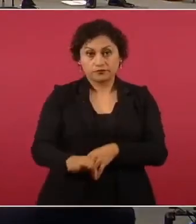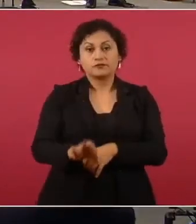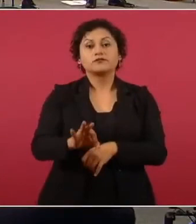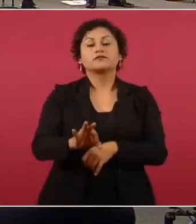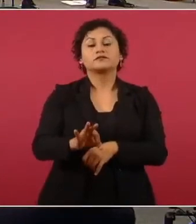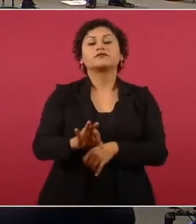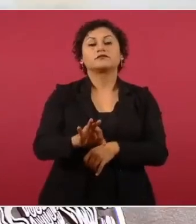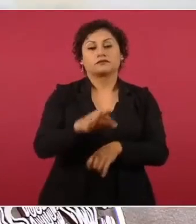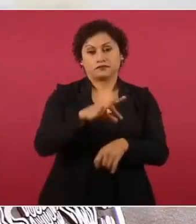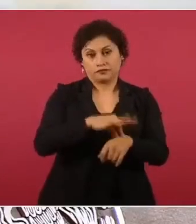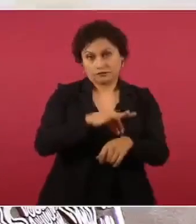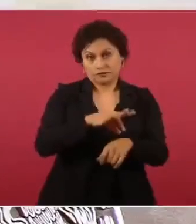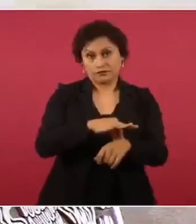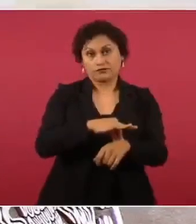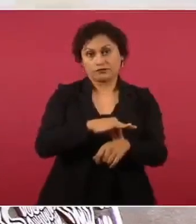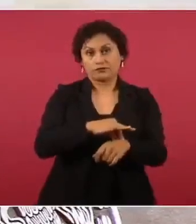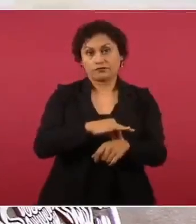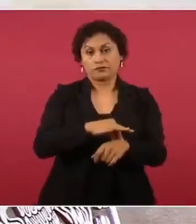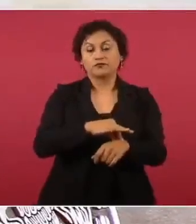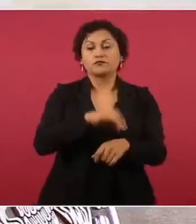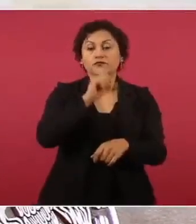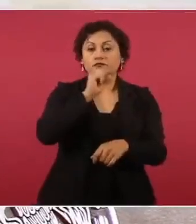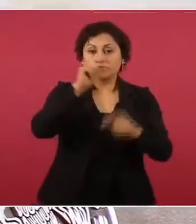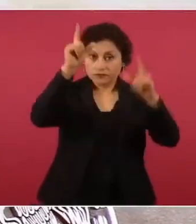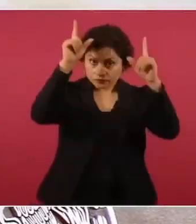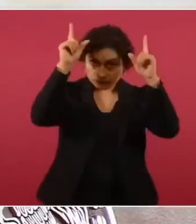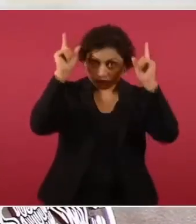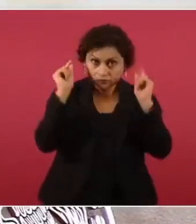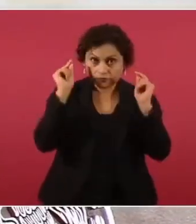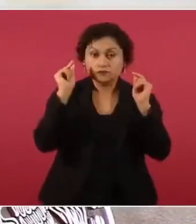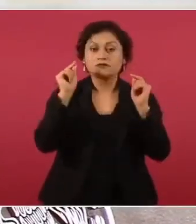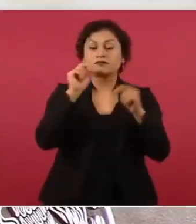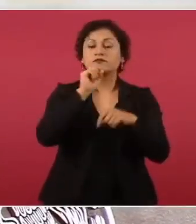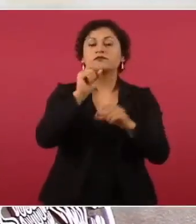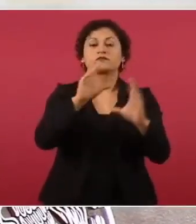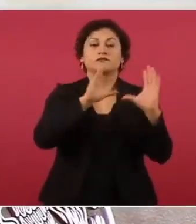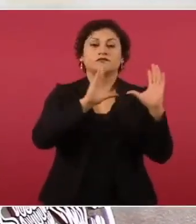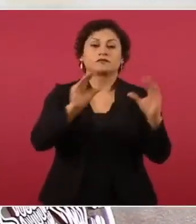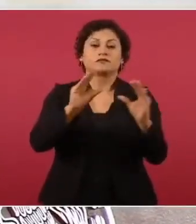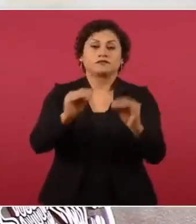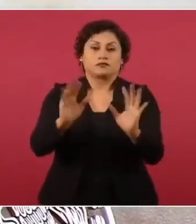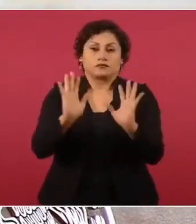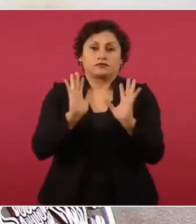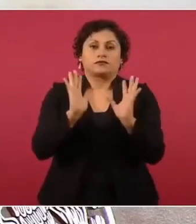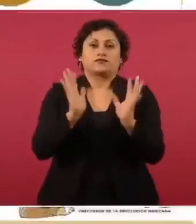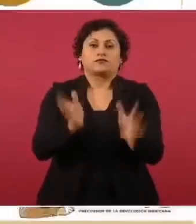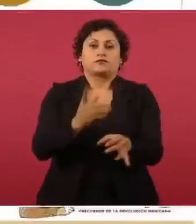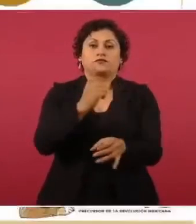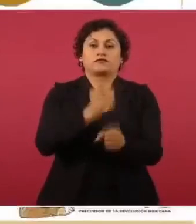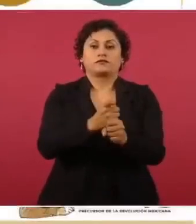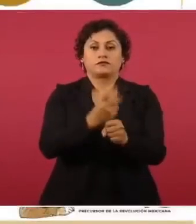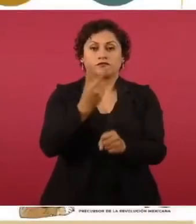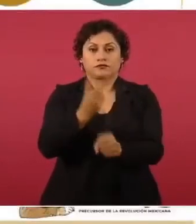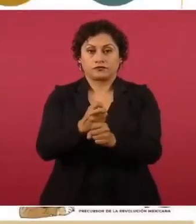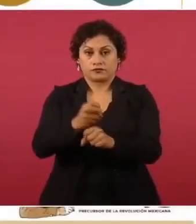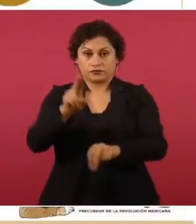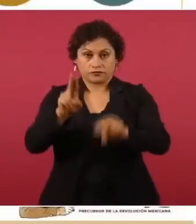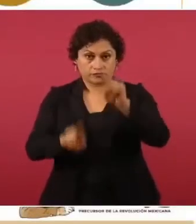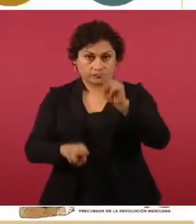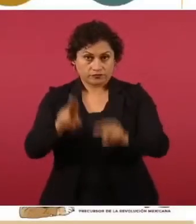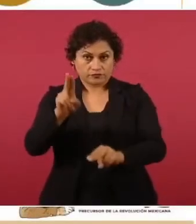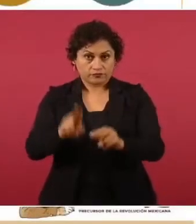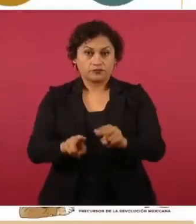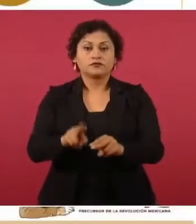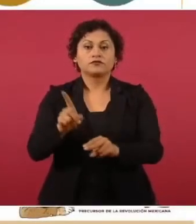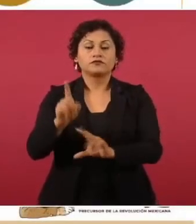médicos generales y personal de enfermería, y ya también se ha capacitado al todo el personal en el primer y en el segundo nivel de atención. La